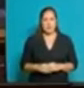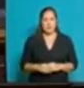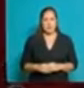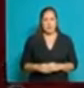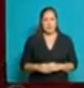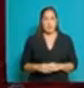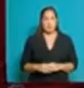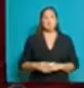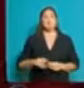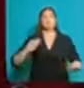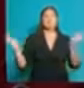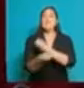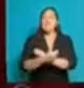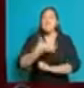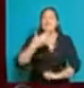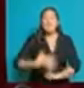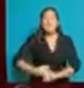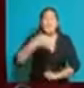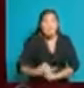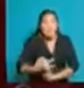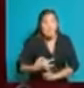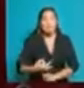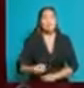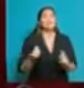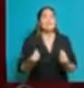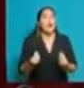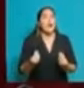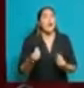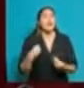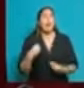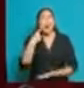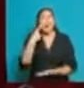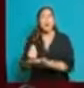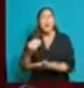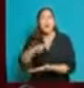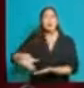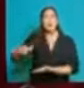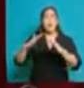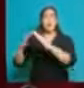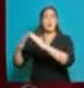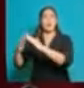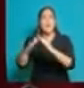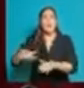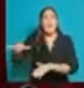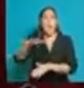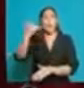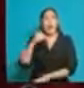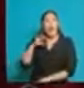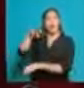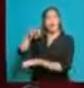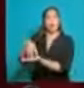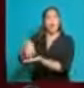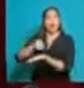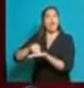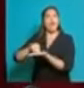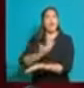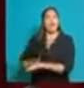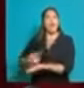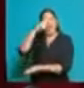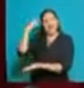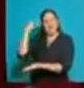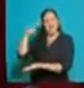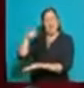Se cambia en serio cuando se vive en un barrio popular y se tiene una oficina del Estado a la que se pueda acudir a